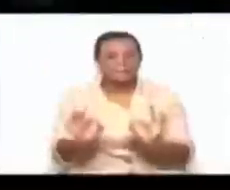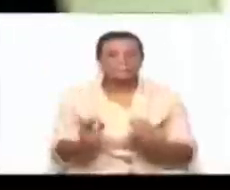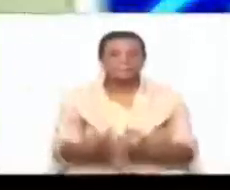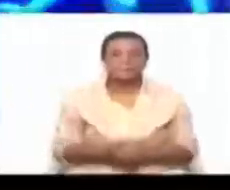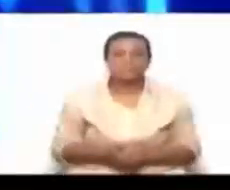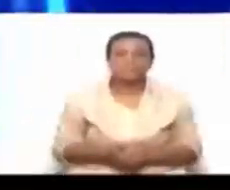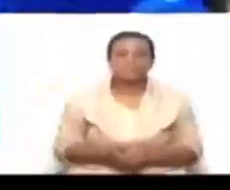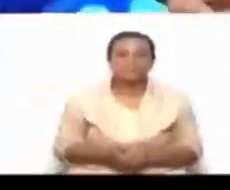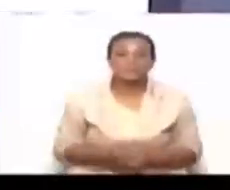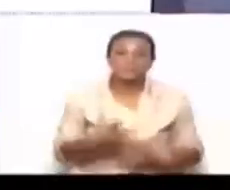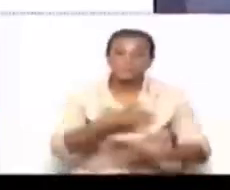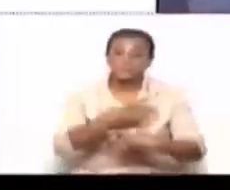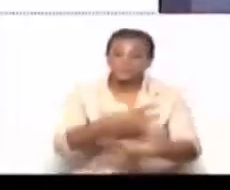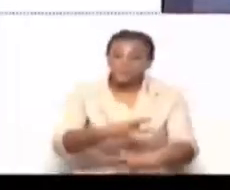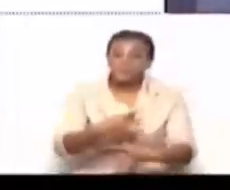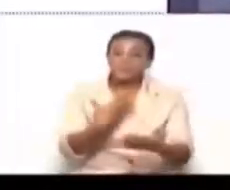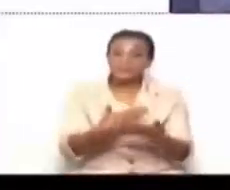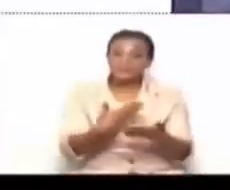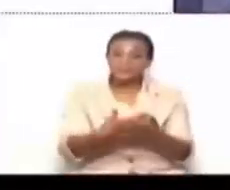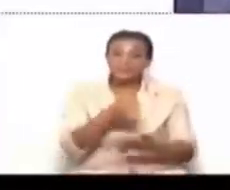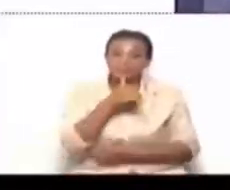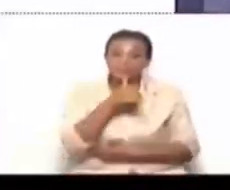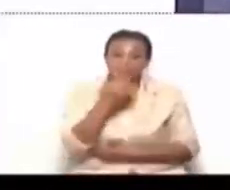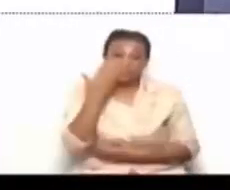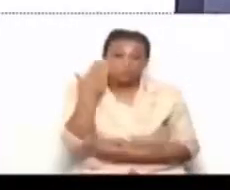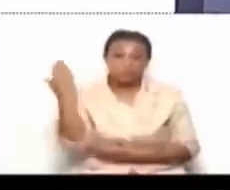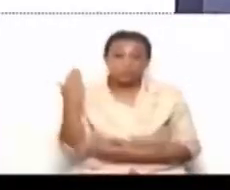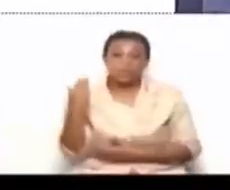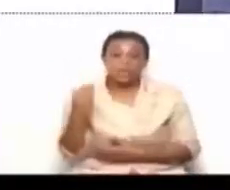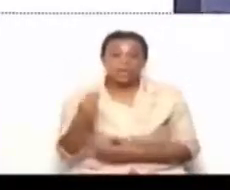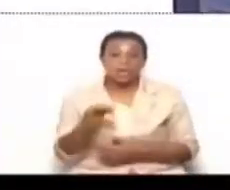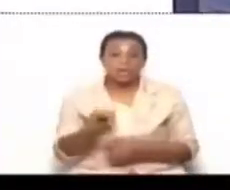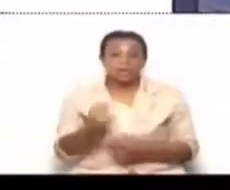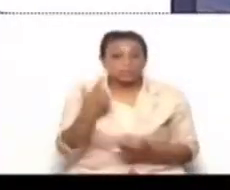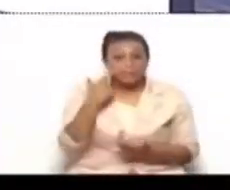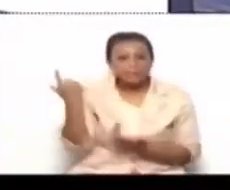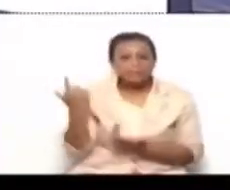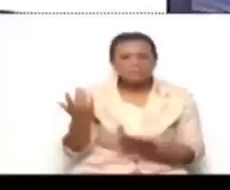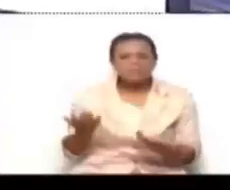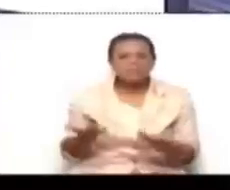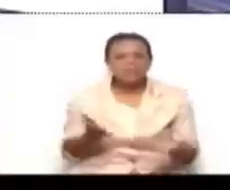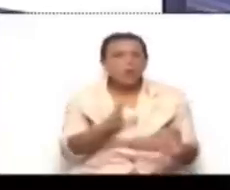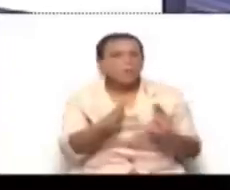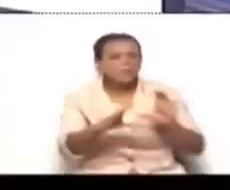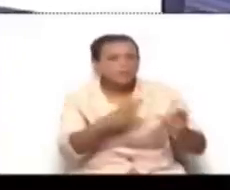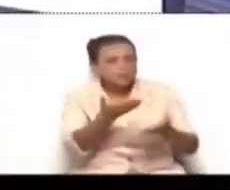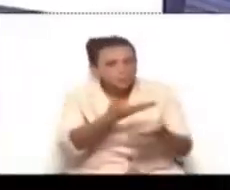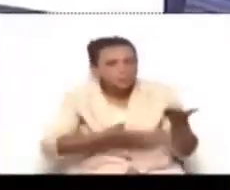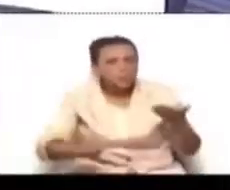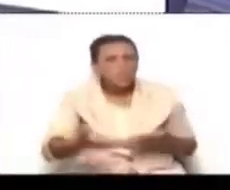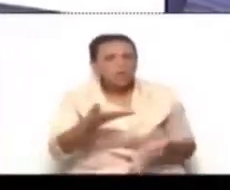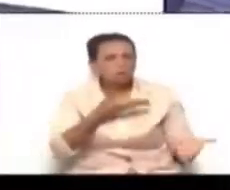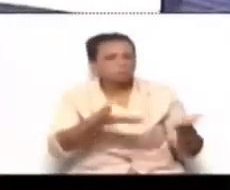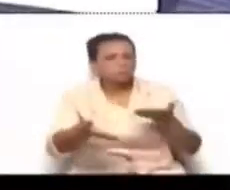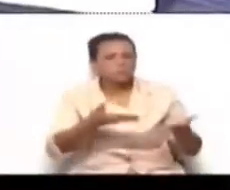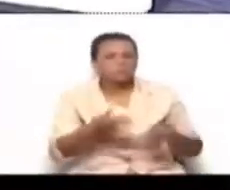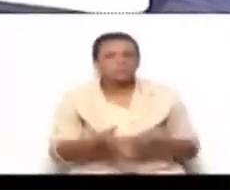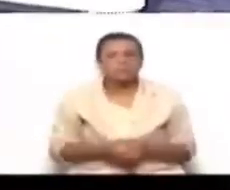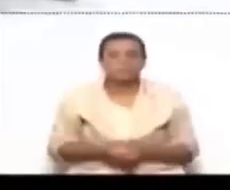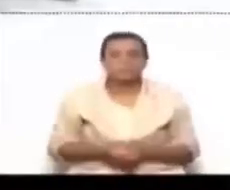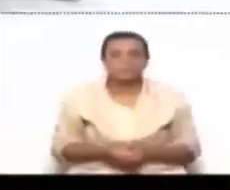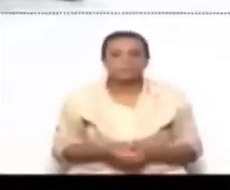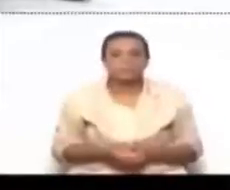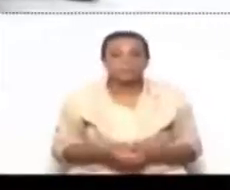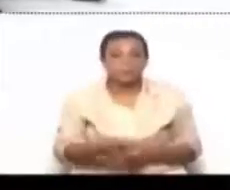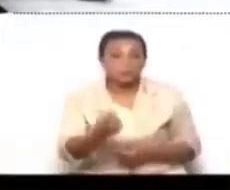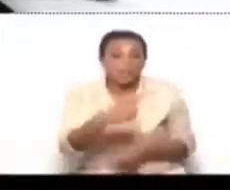Miren, es bien interesante esto que plantea esta noticia. ¿Qué dice Jorge? ¿Qué dice Madeleine? Conversadito, bienvenido. Hola,